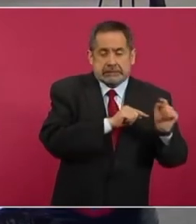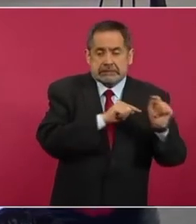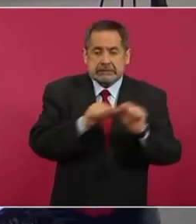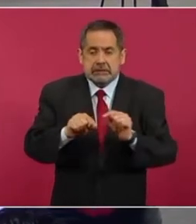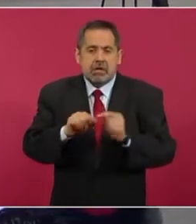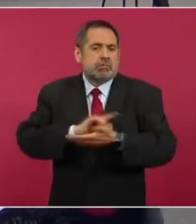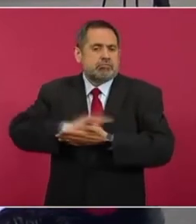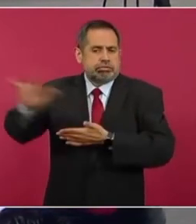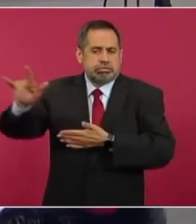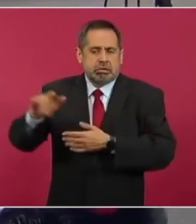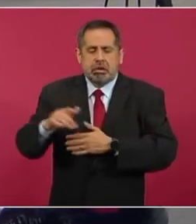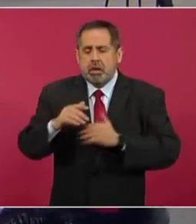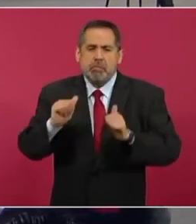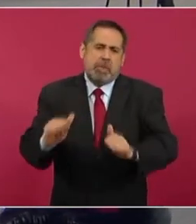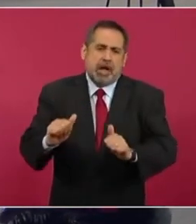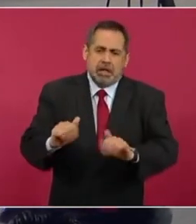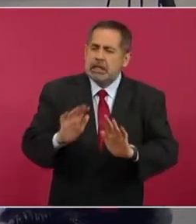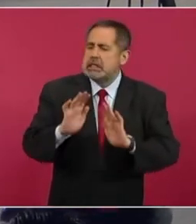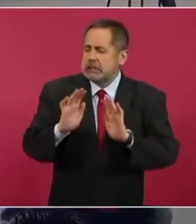Pero ya está el avión.